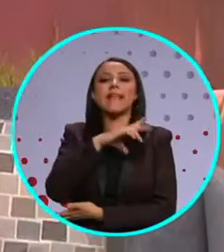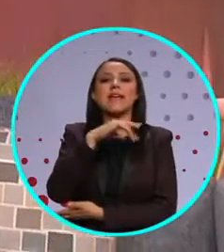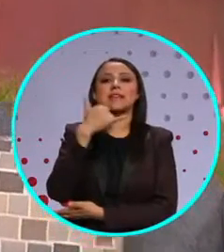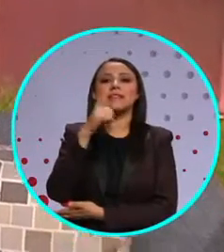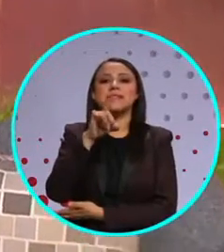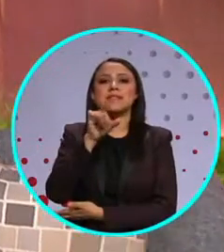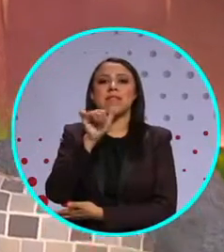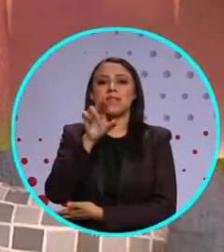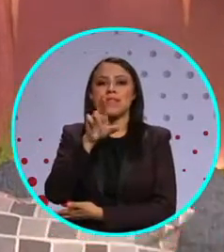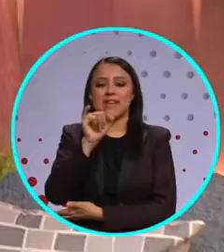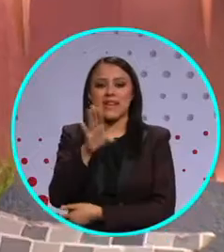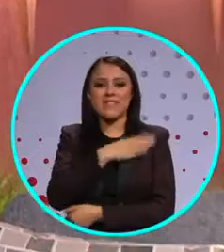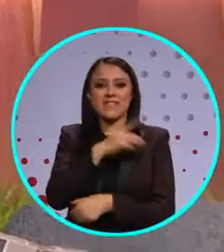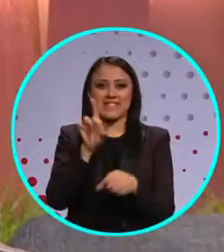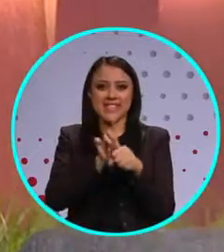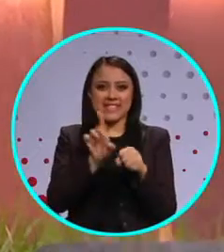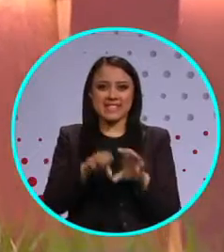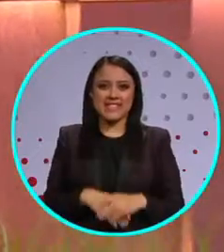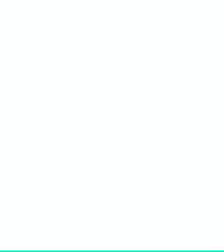Limón. ¿Nos escuchas? Muy buenos días.